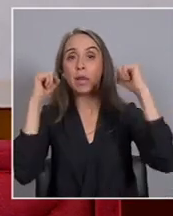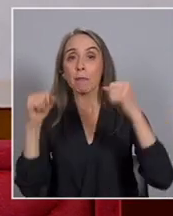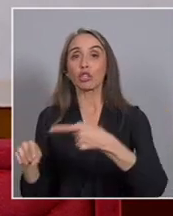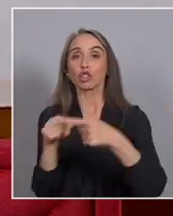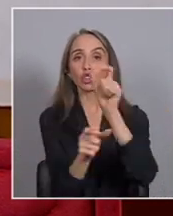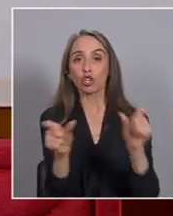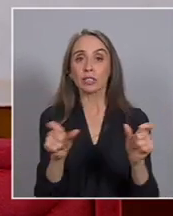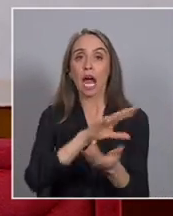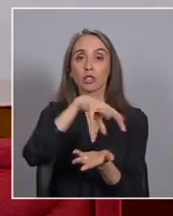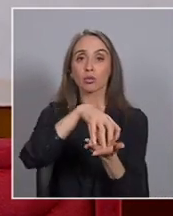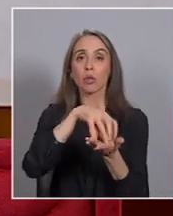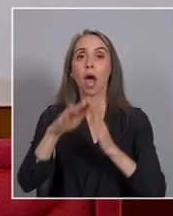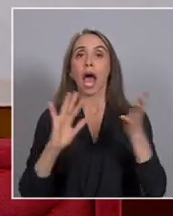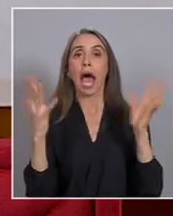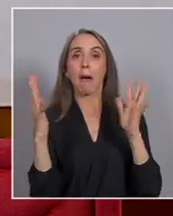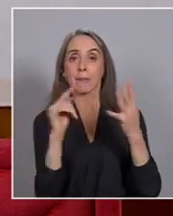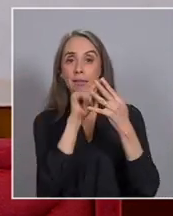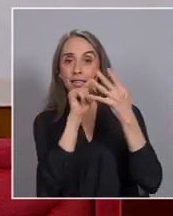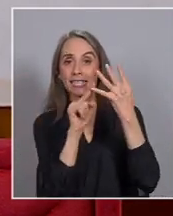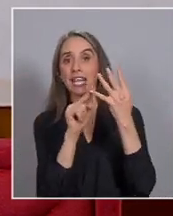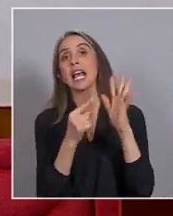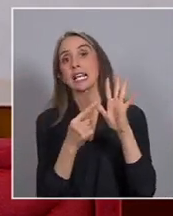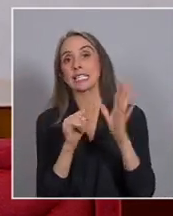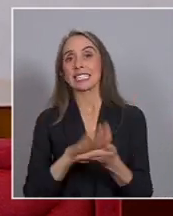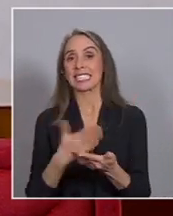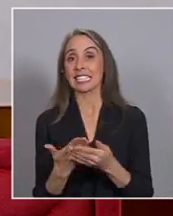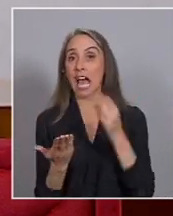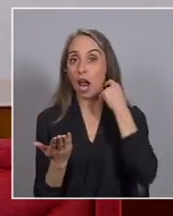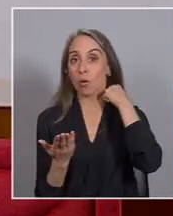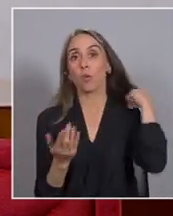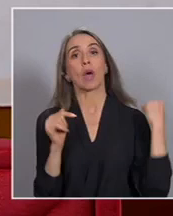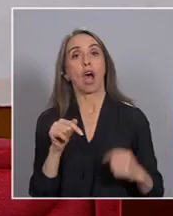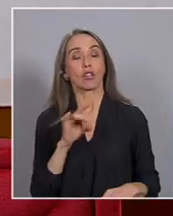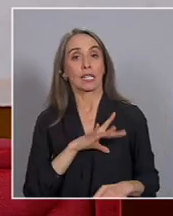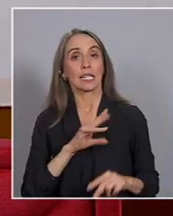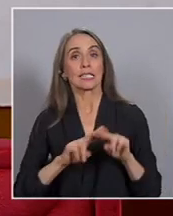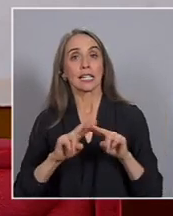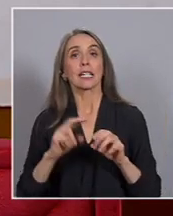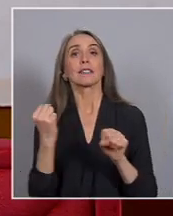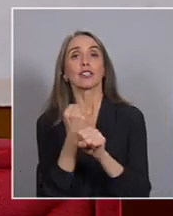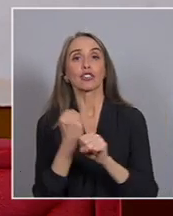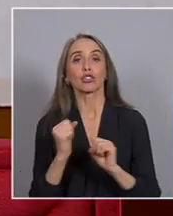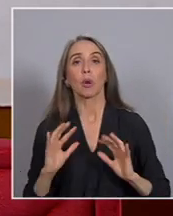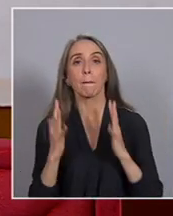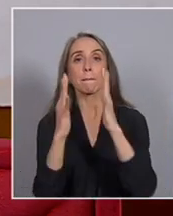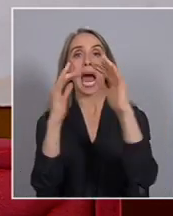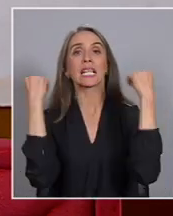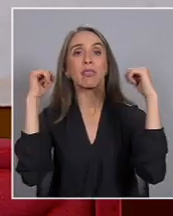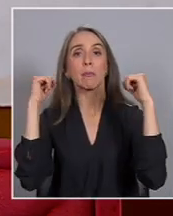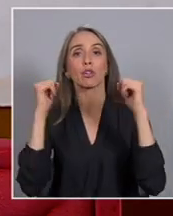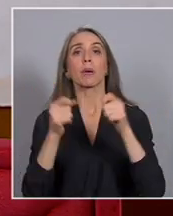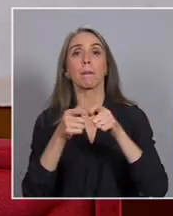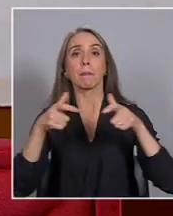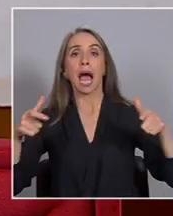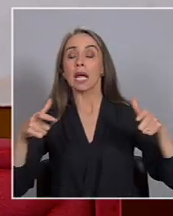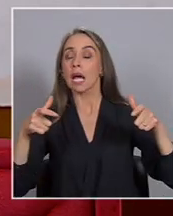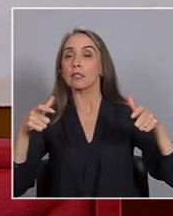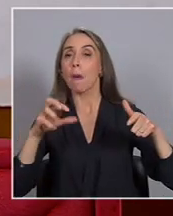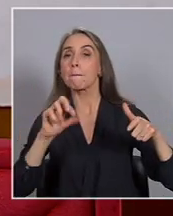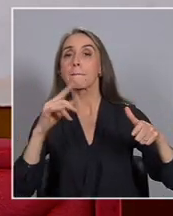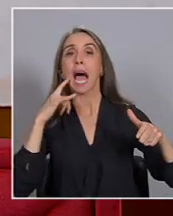social, urbano y ambiental, y de salud. Estamos levantando el parque deportivo más grande de Sudamérica en el Estadio Nacional,